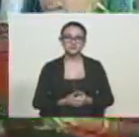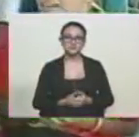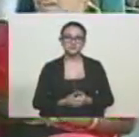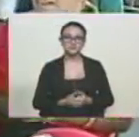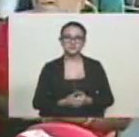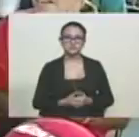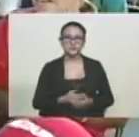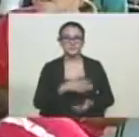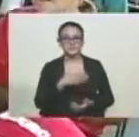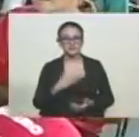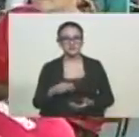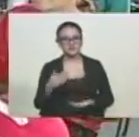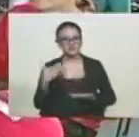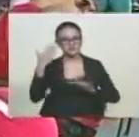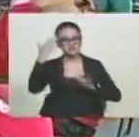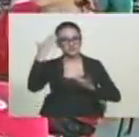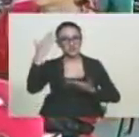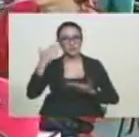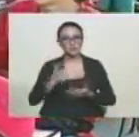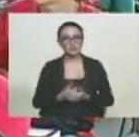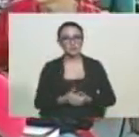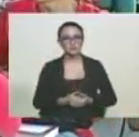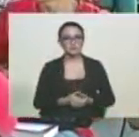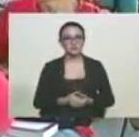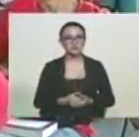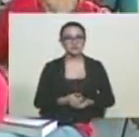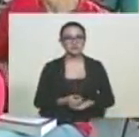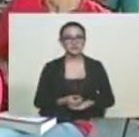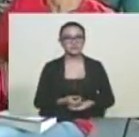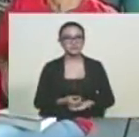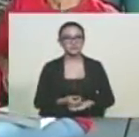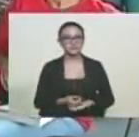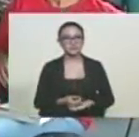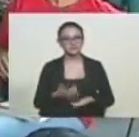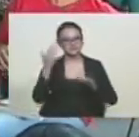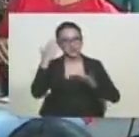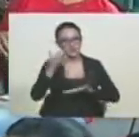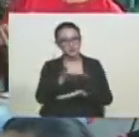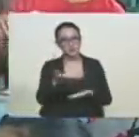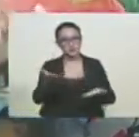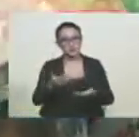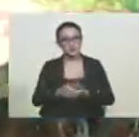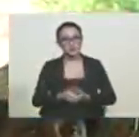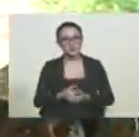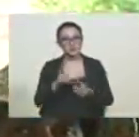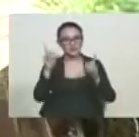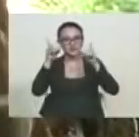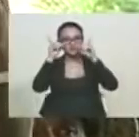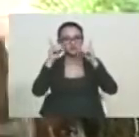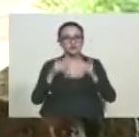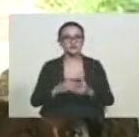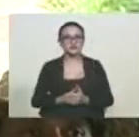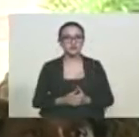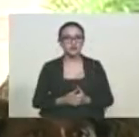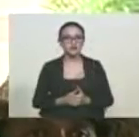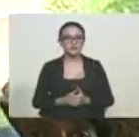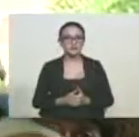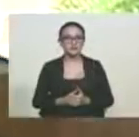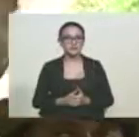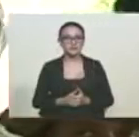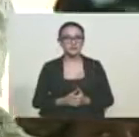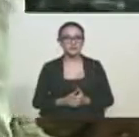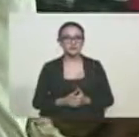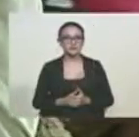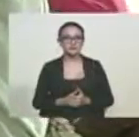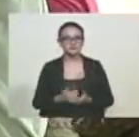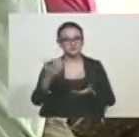camarada, presidente. Saludo al camarada Diosdado, saludo a la camarada Delcy, saludo y un